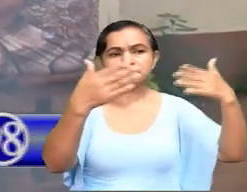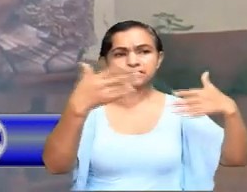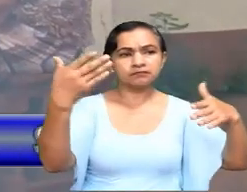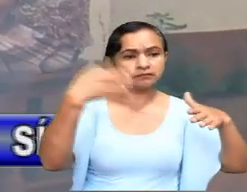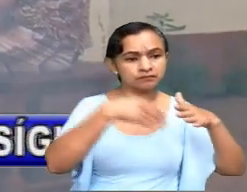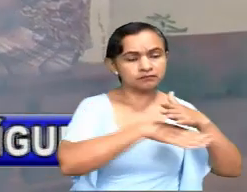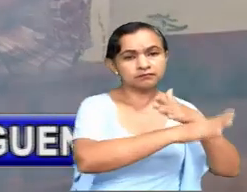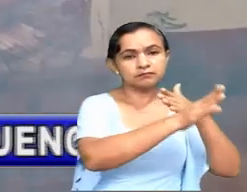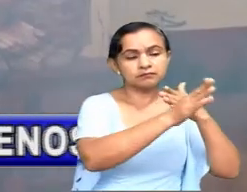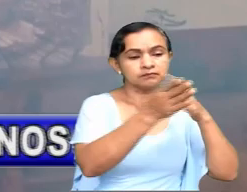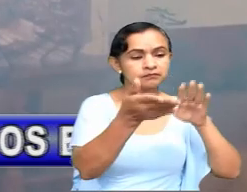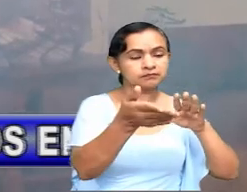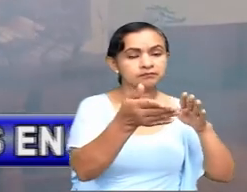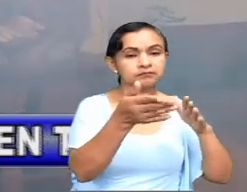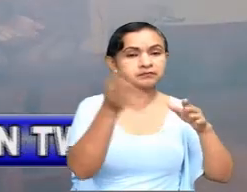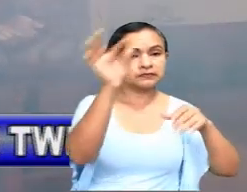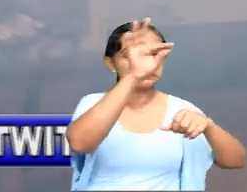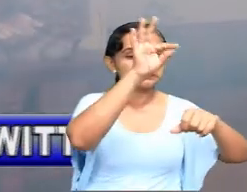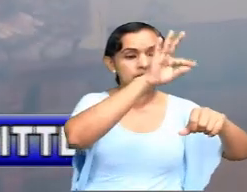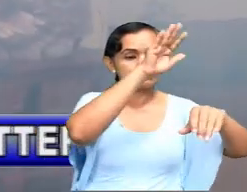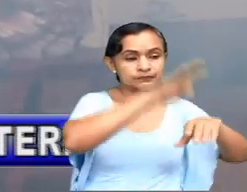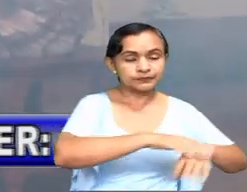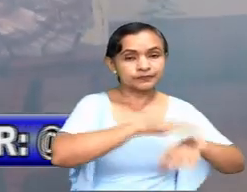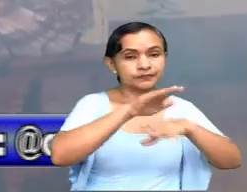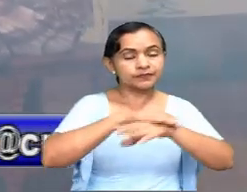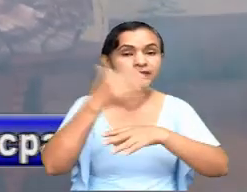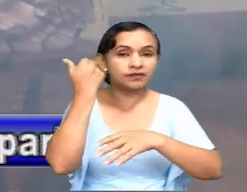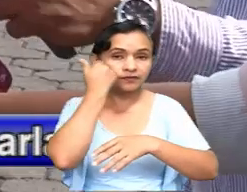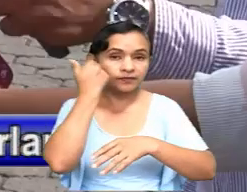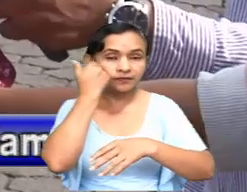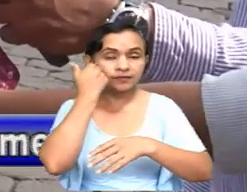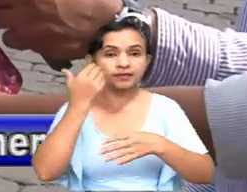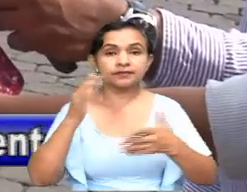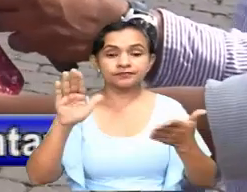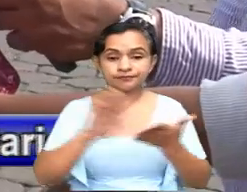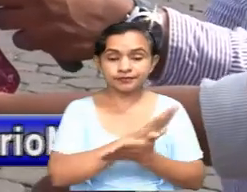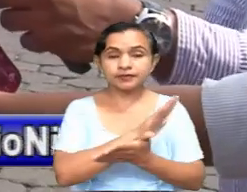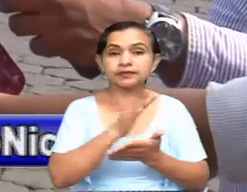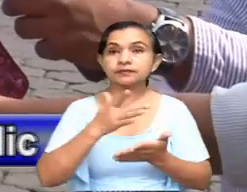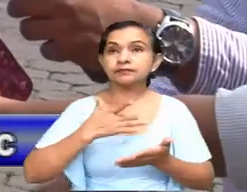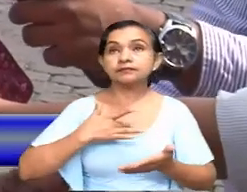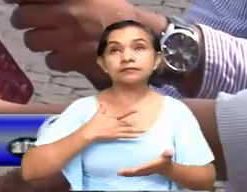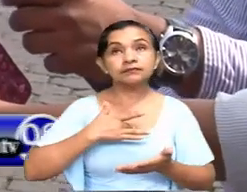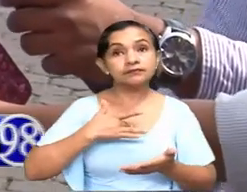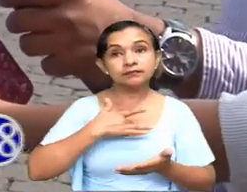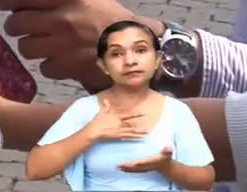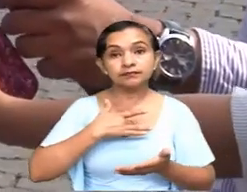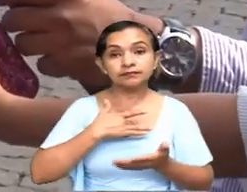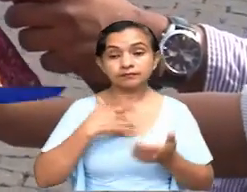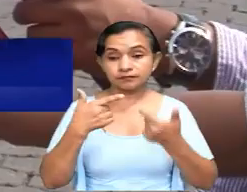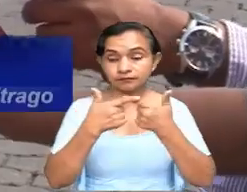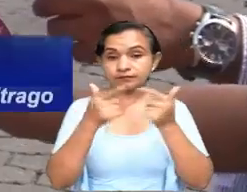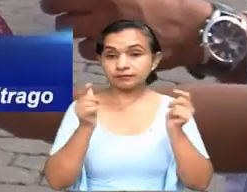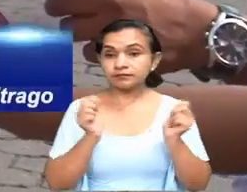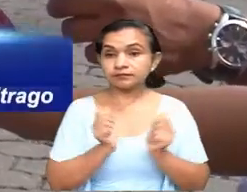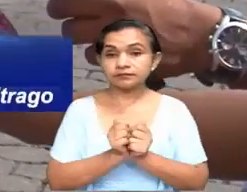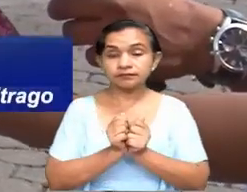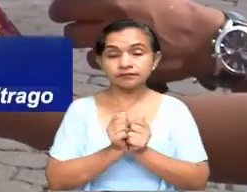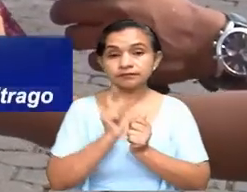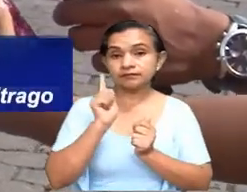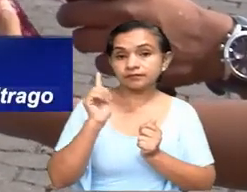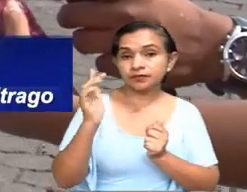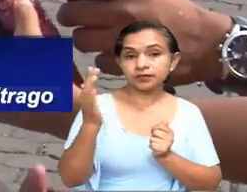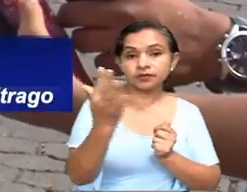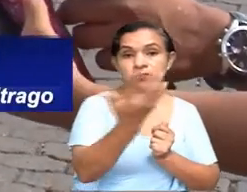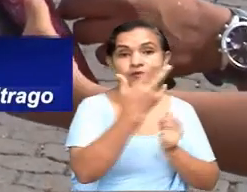adulto, transmisor del dengue, zika y chikungunya. Necesitamos nuestra comunidad, ¿no?, todos los